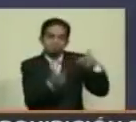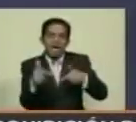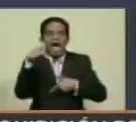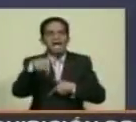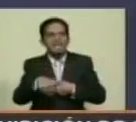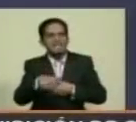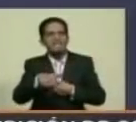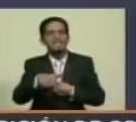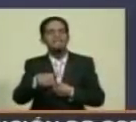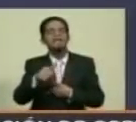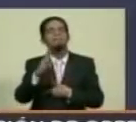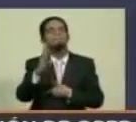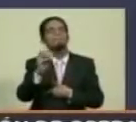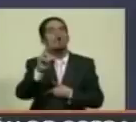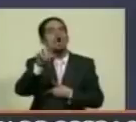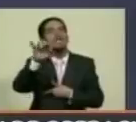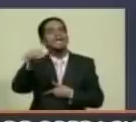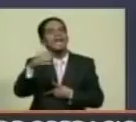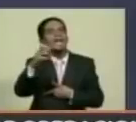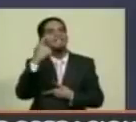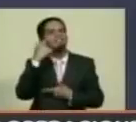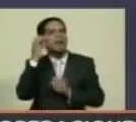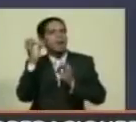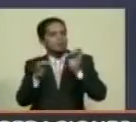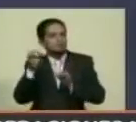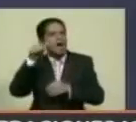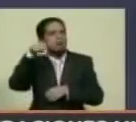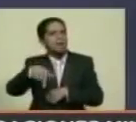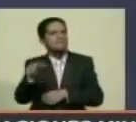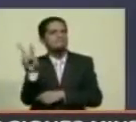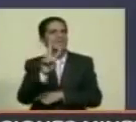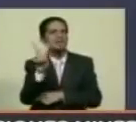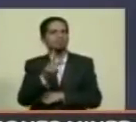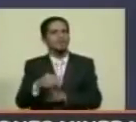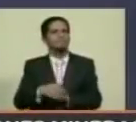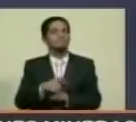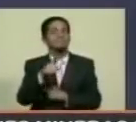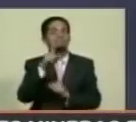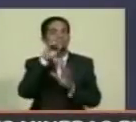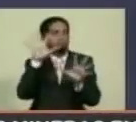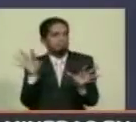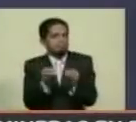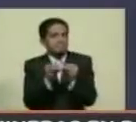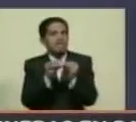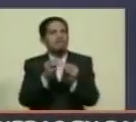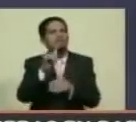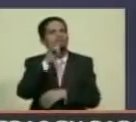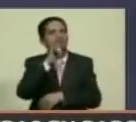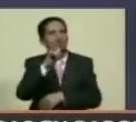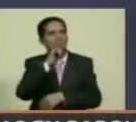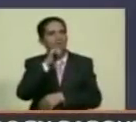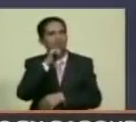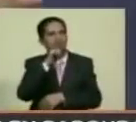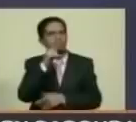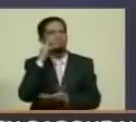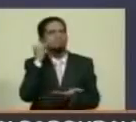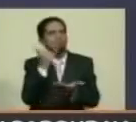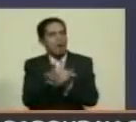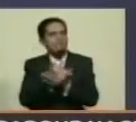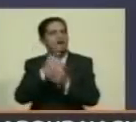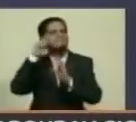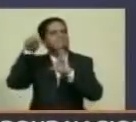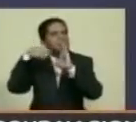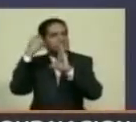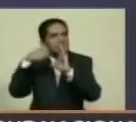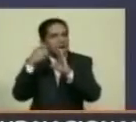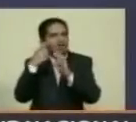Borges precisamente para ser juzgado en territorio venezolano. Es parte de las declaraciones y de los anuncios, pruebas, videos, audios